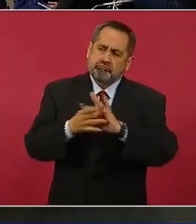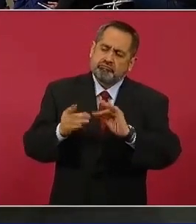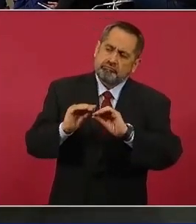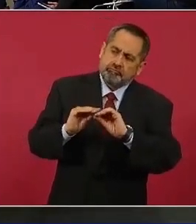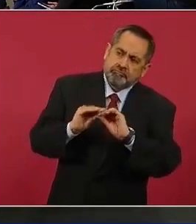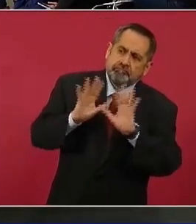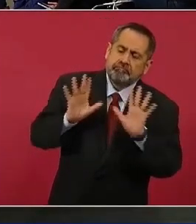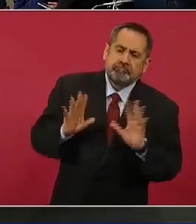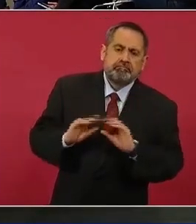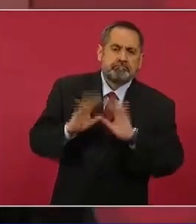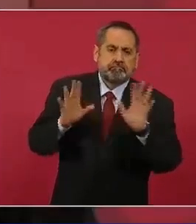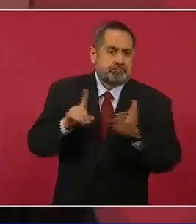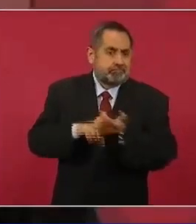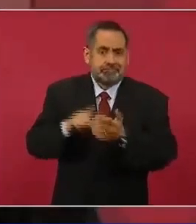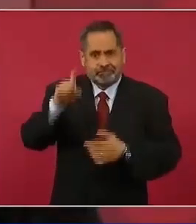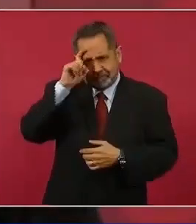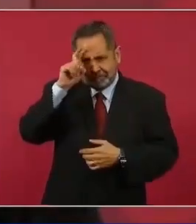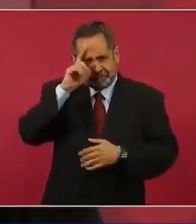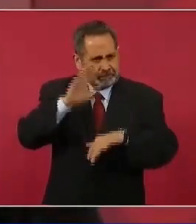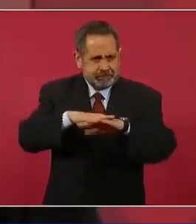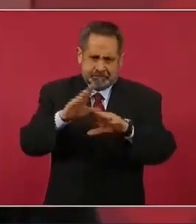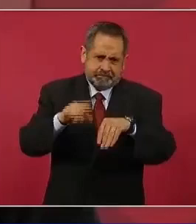de Hugo.